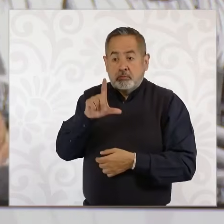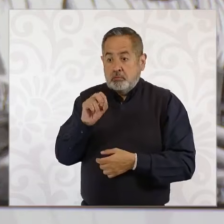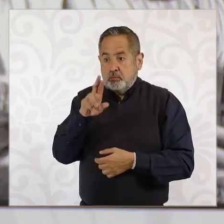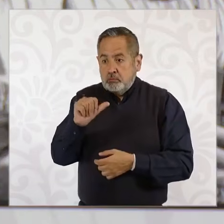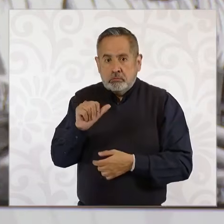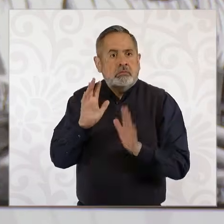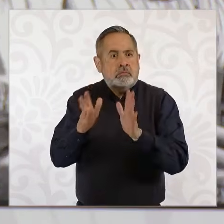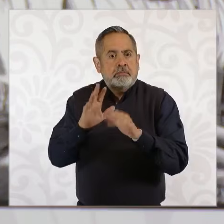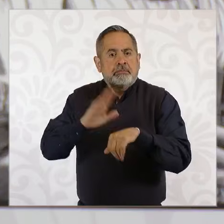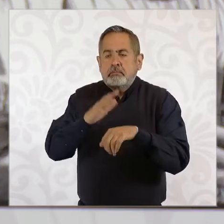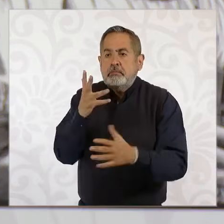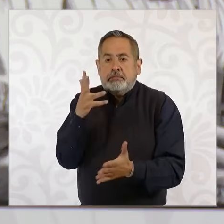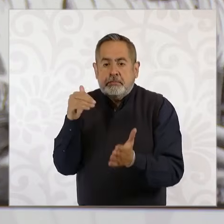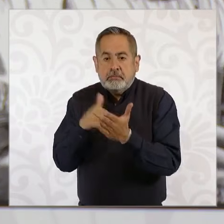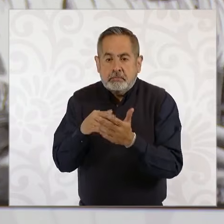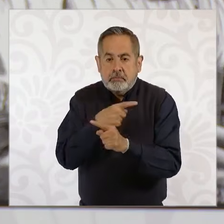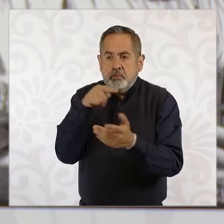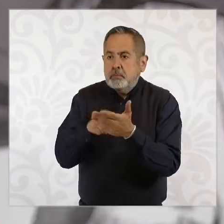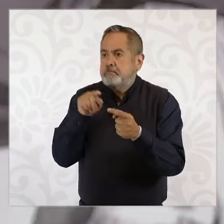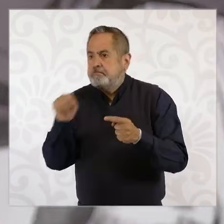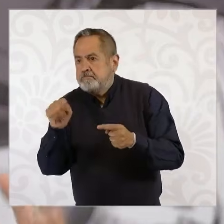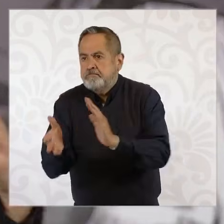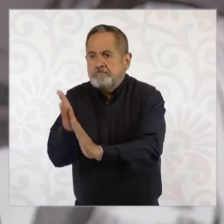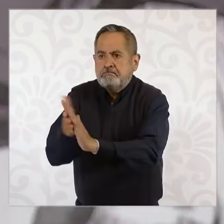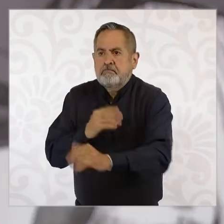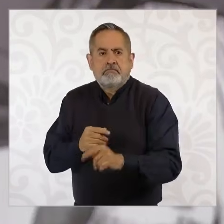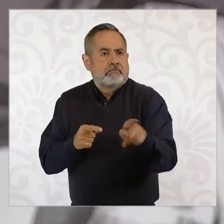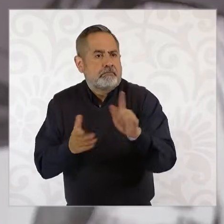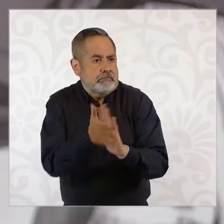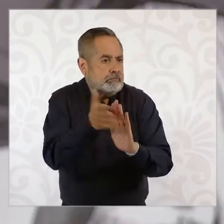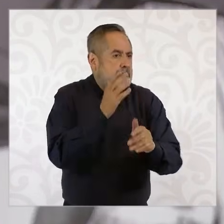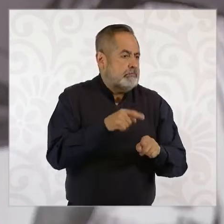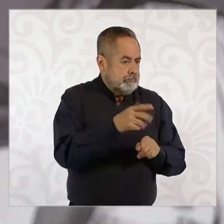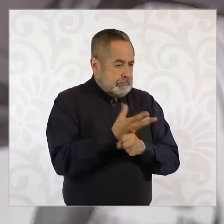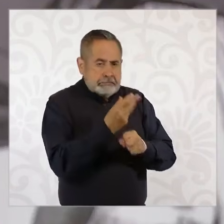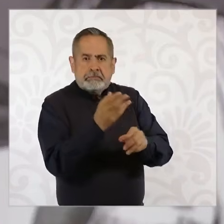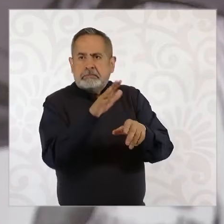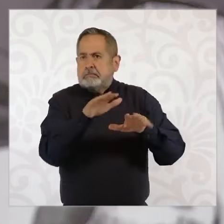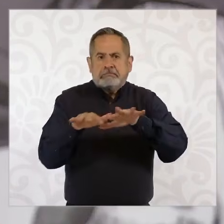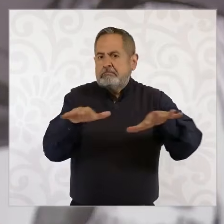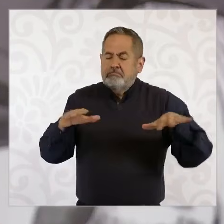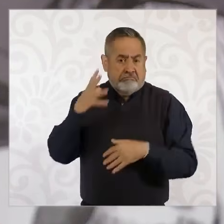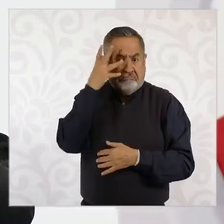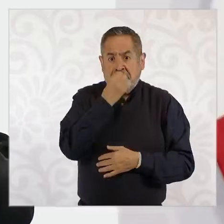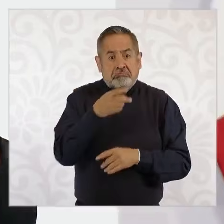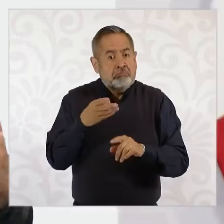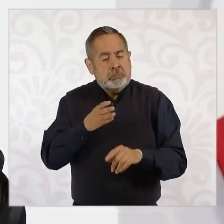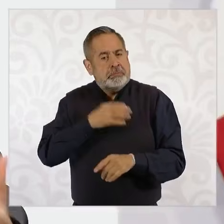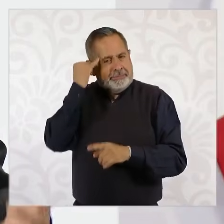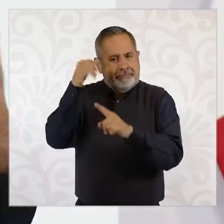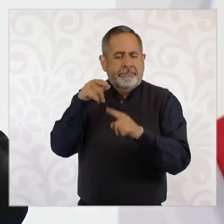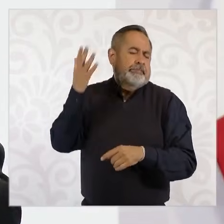5,000 obras públicas en todos los municipios de Tlaxcala. Y además desarrollaron este modelo que ya existía